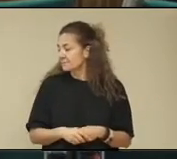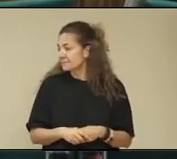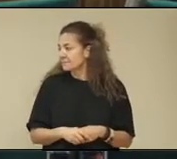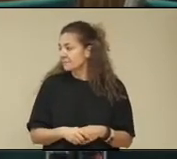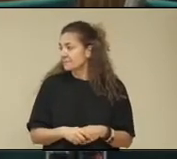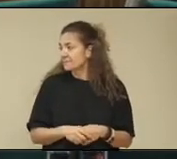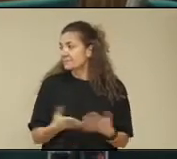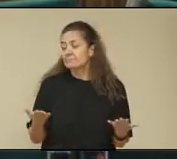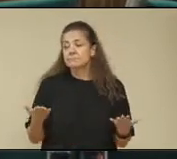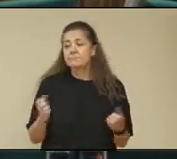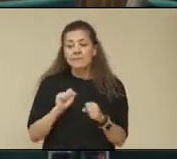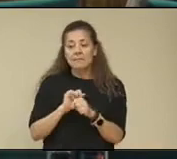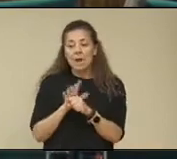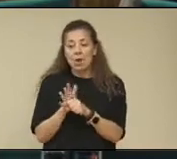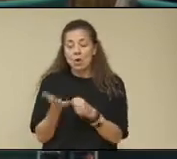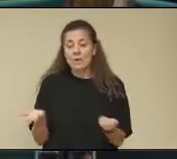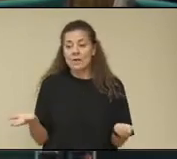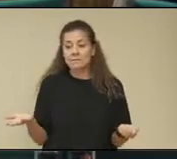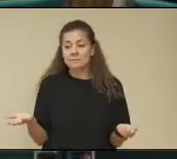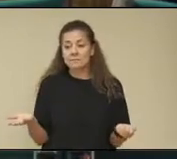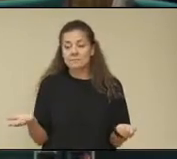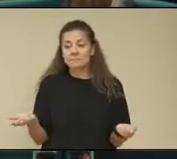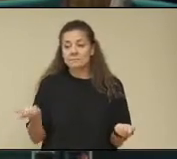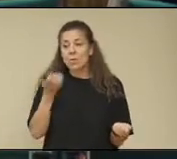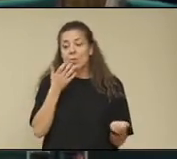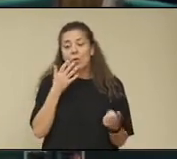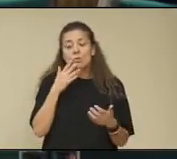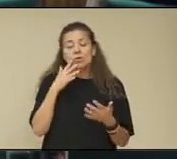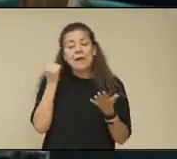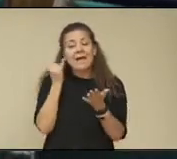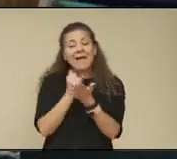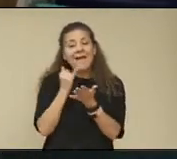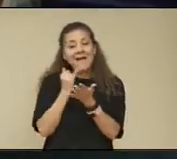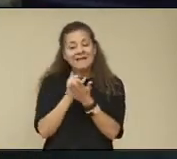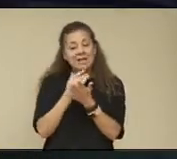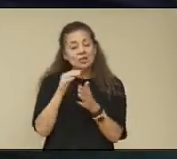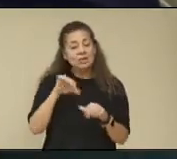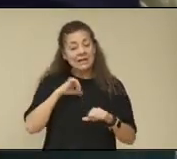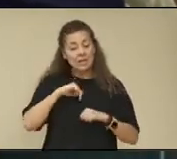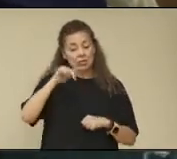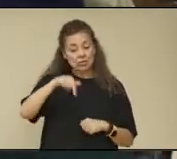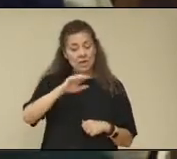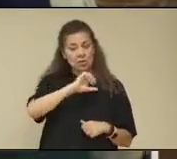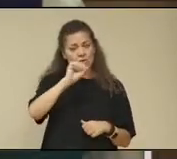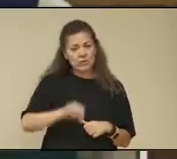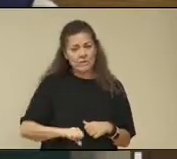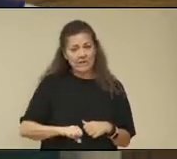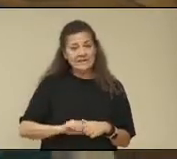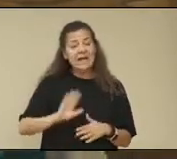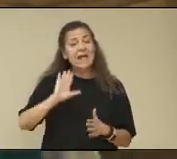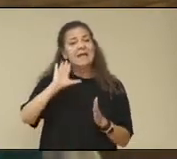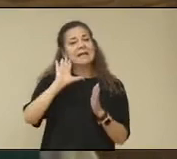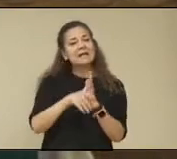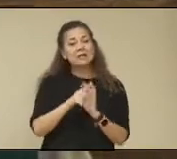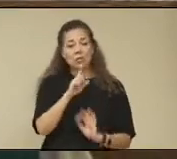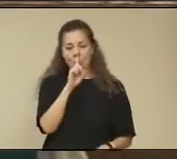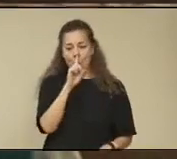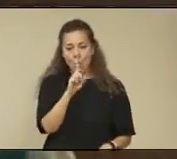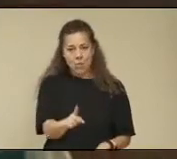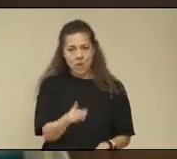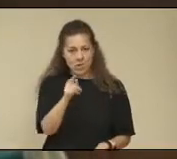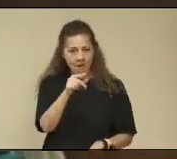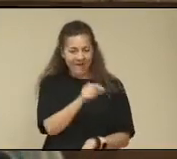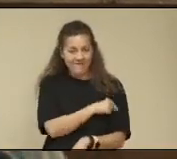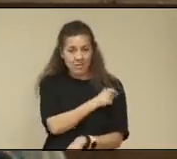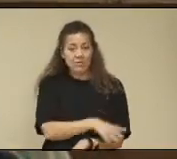No, la COVID, el efecto que ha tenido, por ejemplo, en los ensayos clínicos de Sudáfrica, un retraso de más de 1 año en la vacunación, que por eso lo que